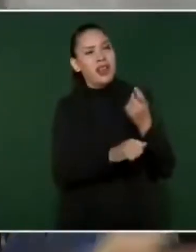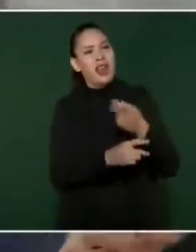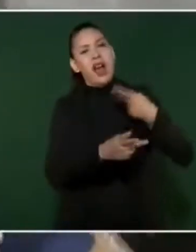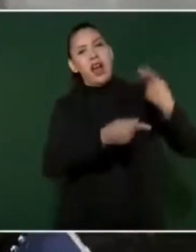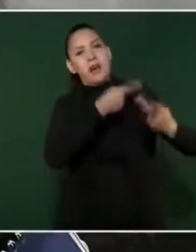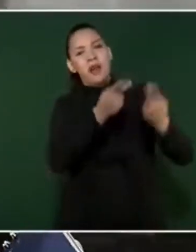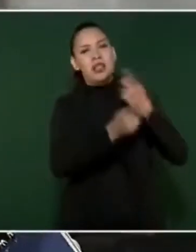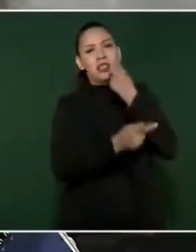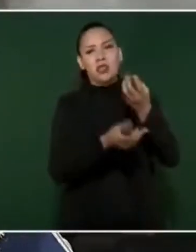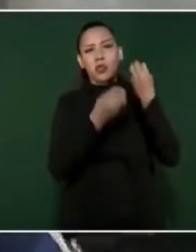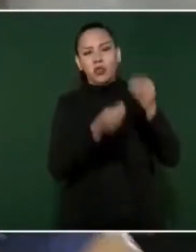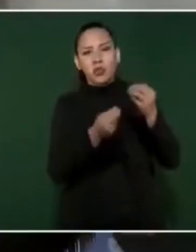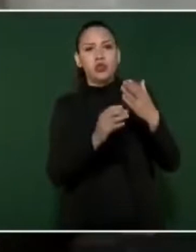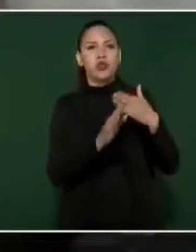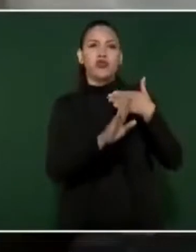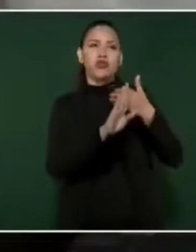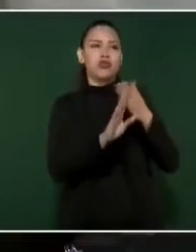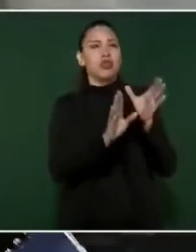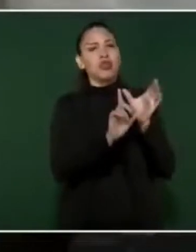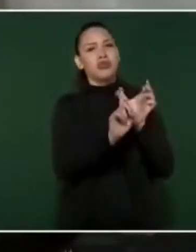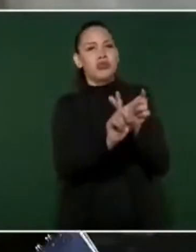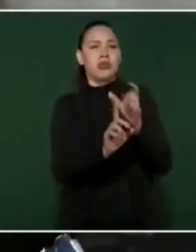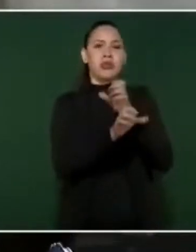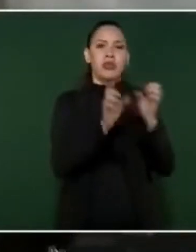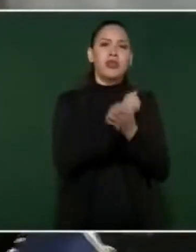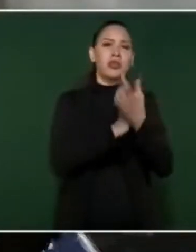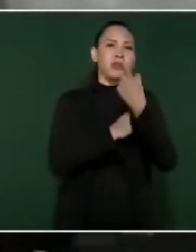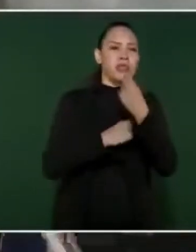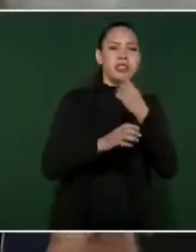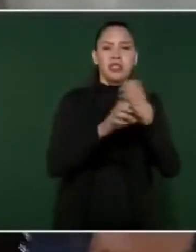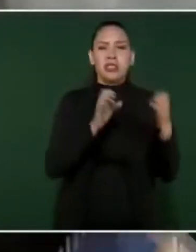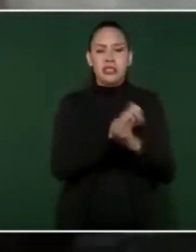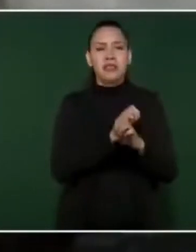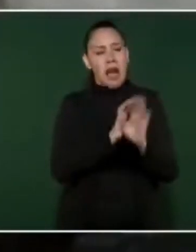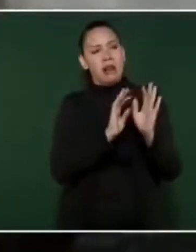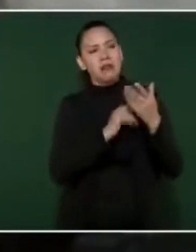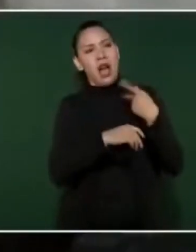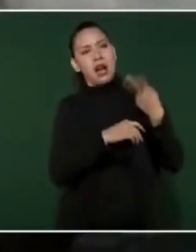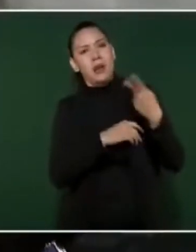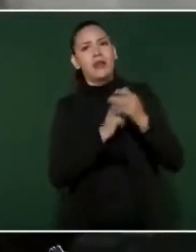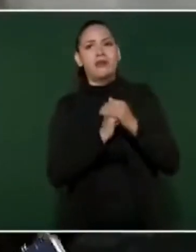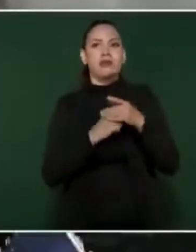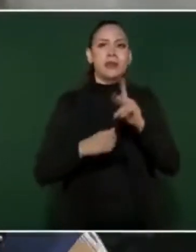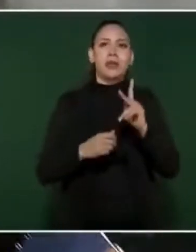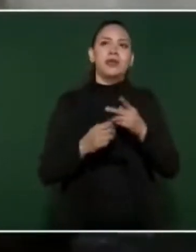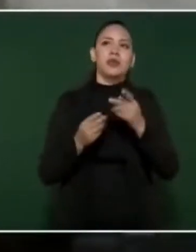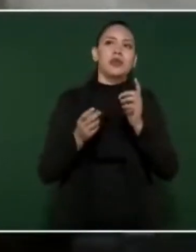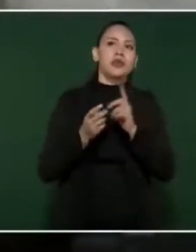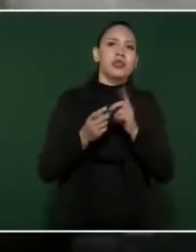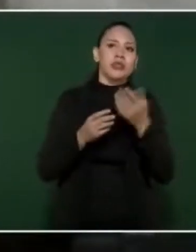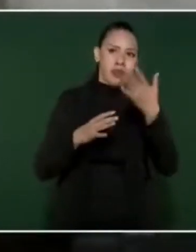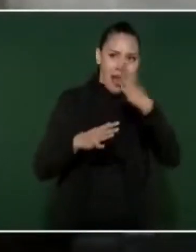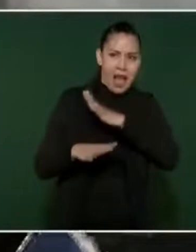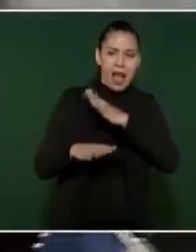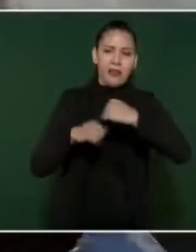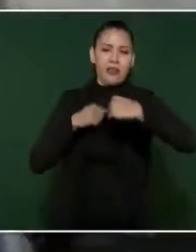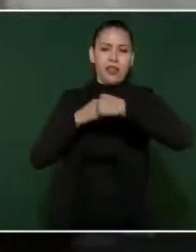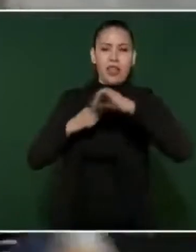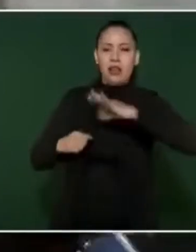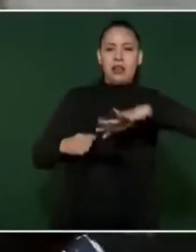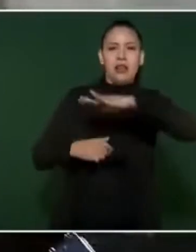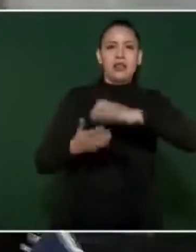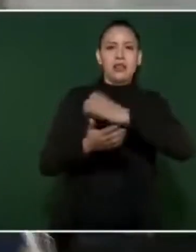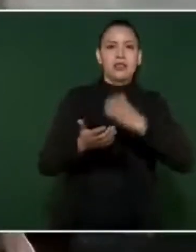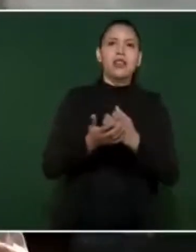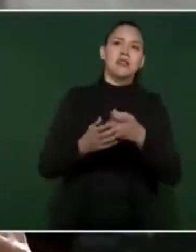hecho, por qué el tamaulipeco sigue sufriendo de inseguridad, especialmente en la zona fronteriza, donde hay cerca de 10 puentes internacionales y hay un